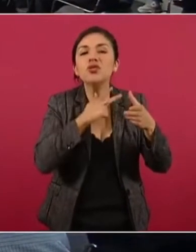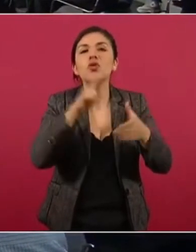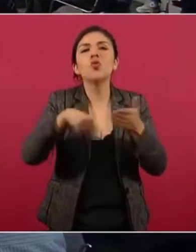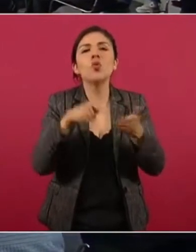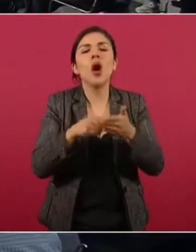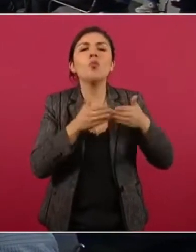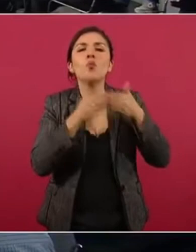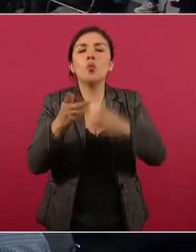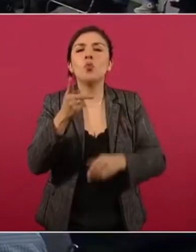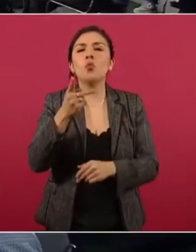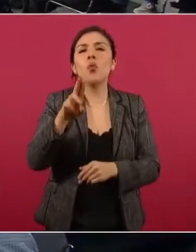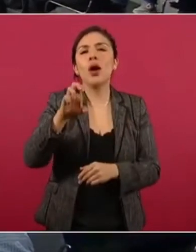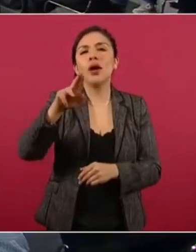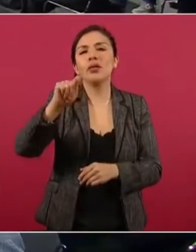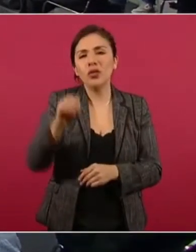Puerto Libertad,